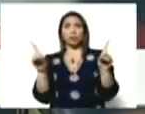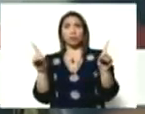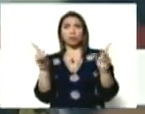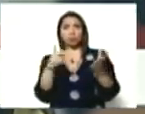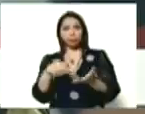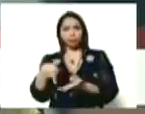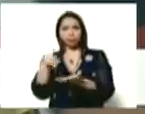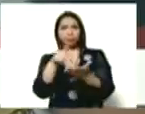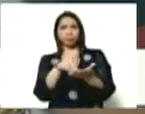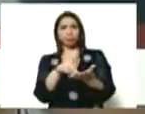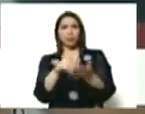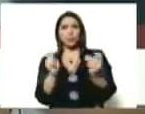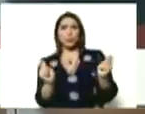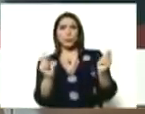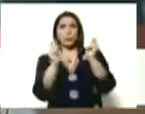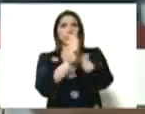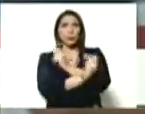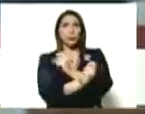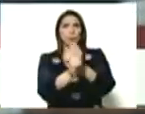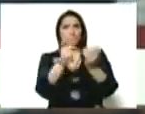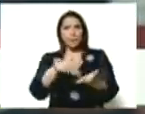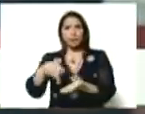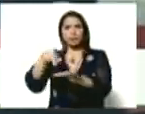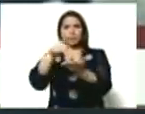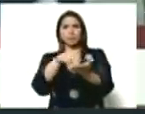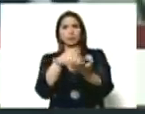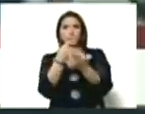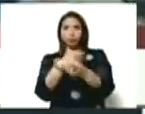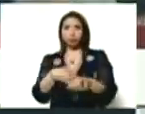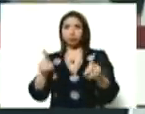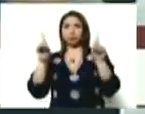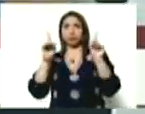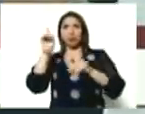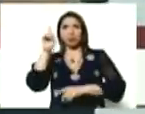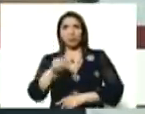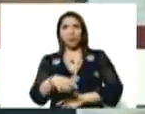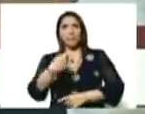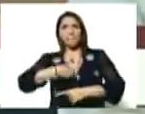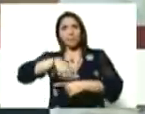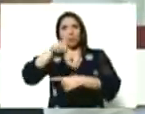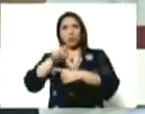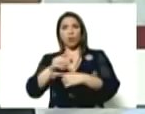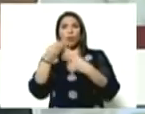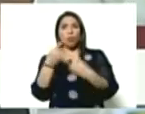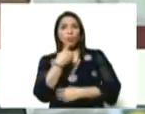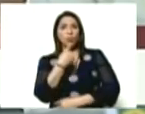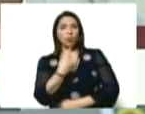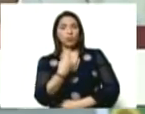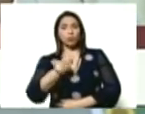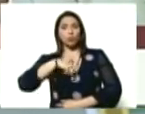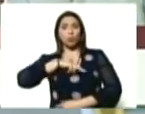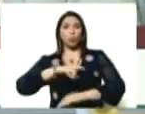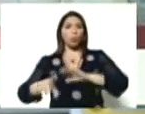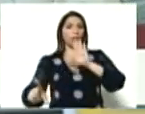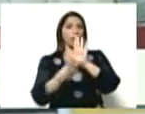en una democracia participativa y protagónica, tal como lo señala nuestra Carta Magna.